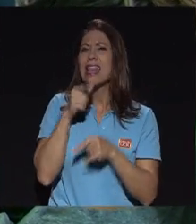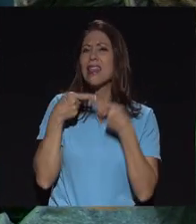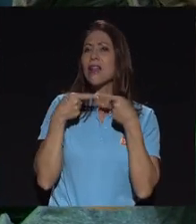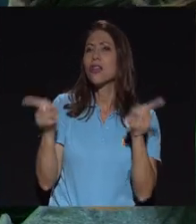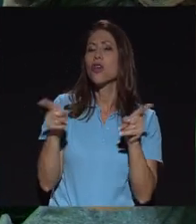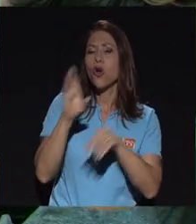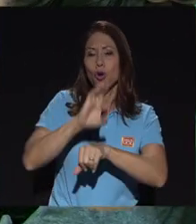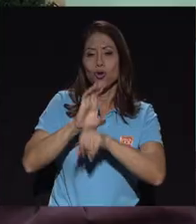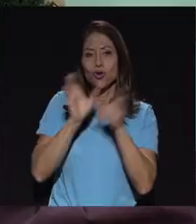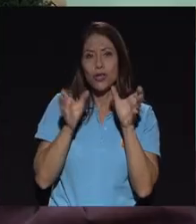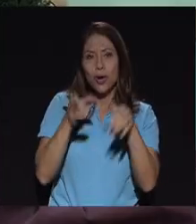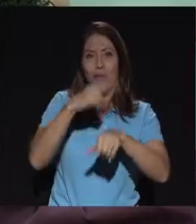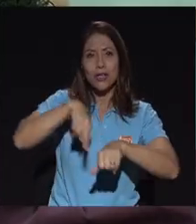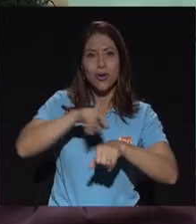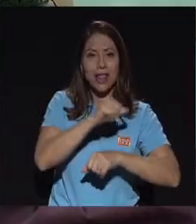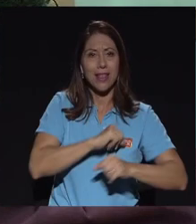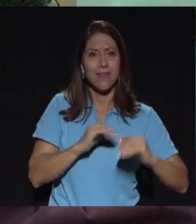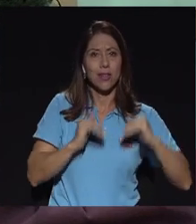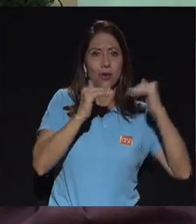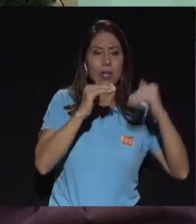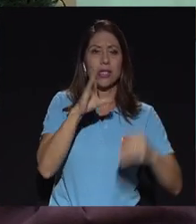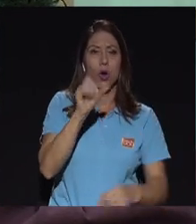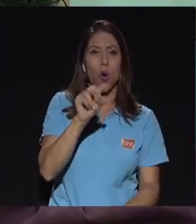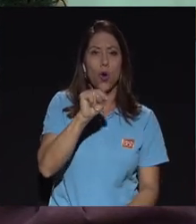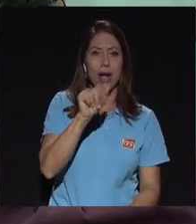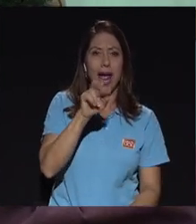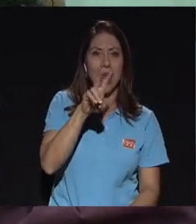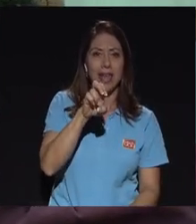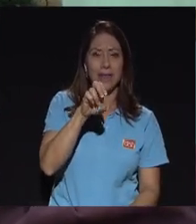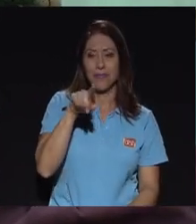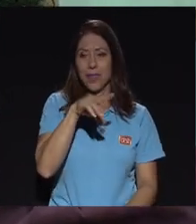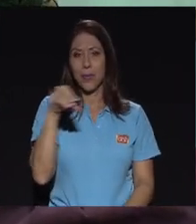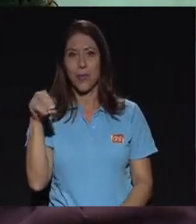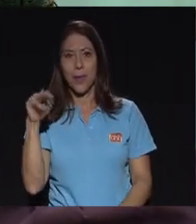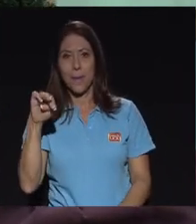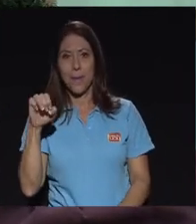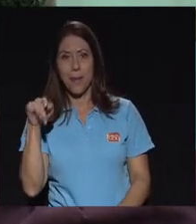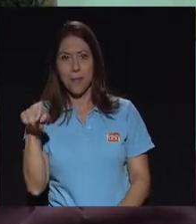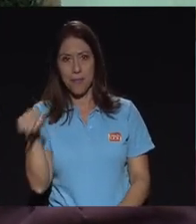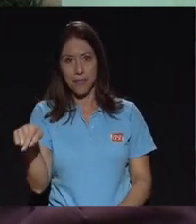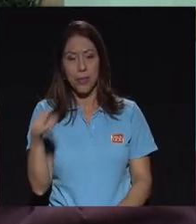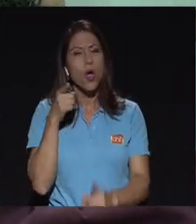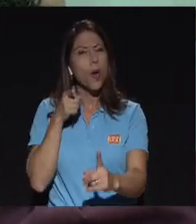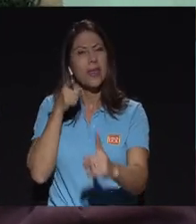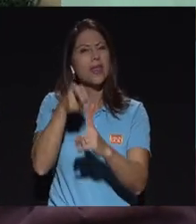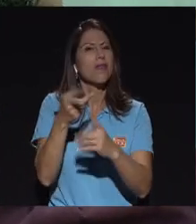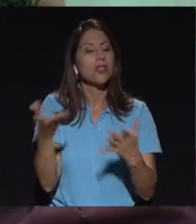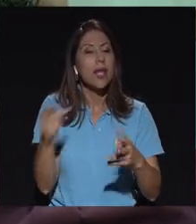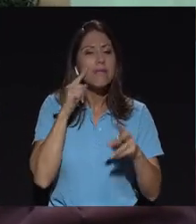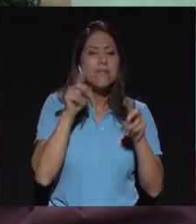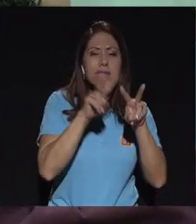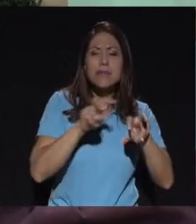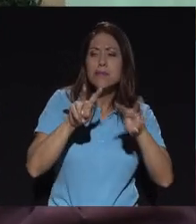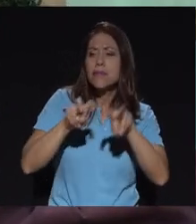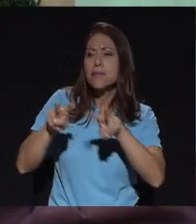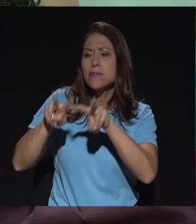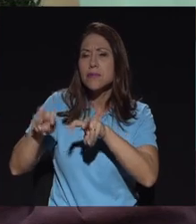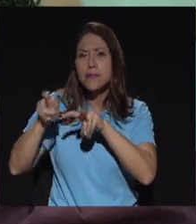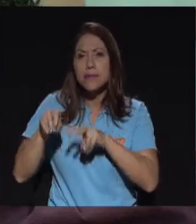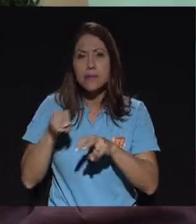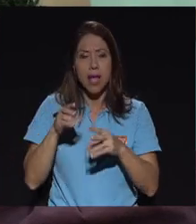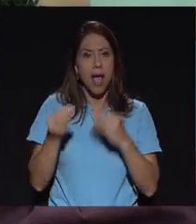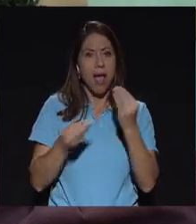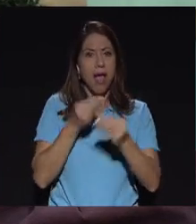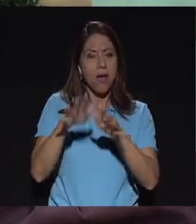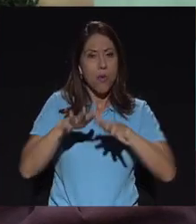de Rectores CONARE y el Ministerio de Educación Pública. Sus objetivos fueron analizar los escenarios actuales de investigación en